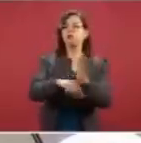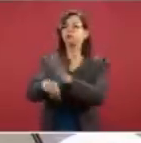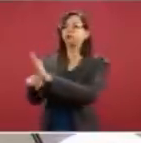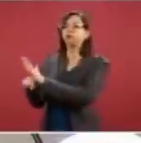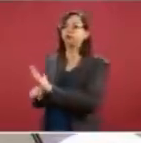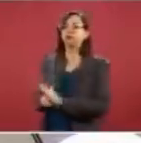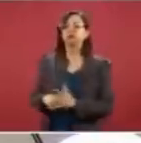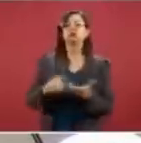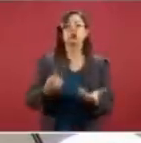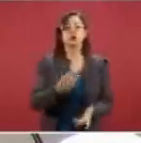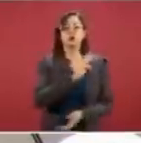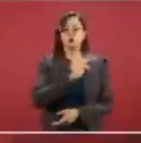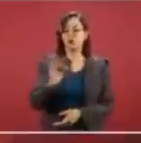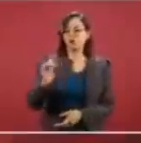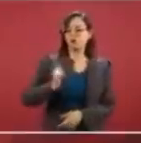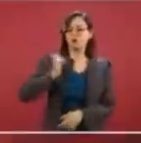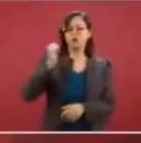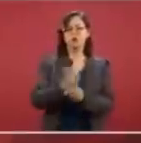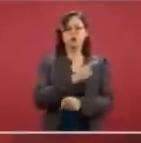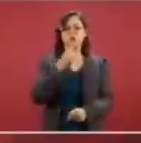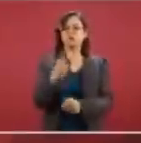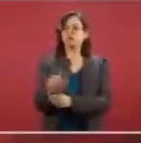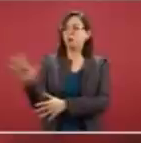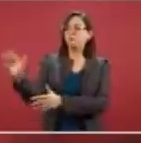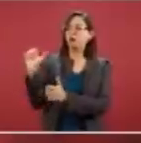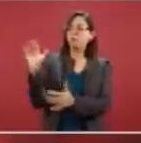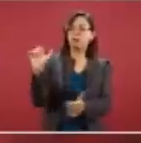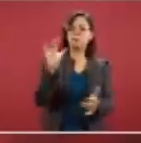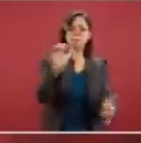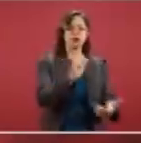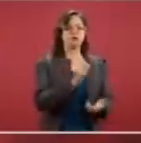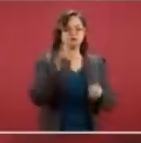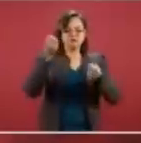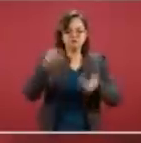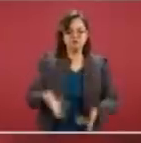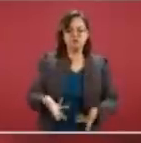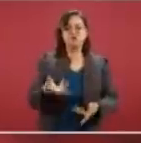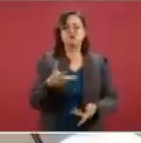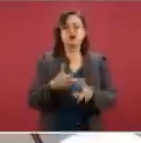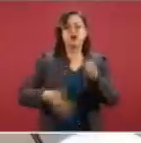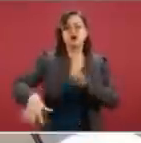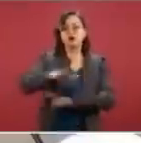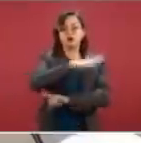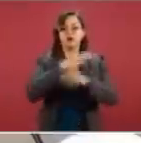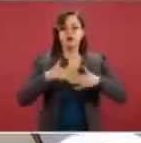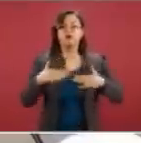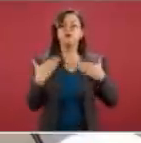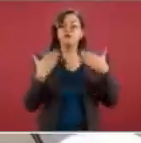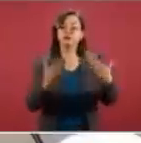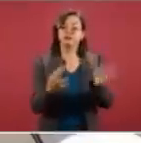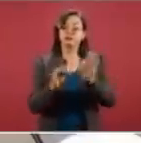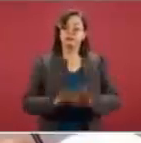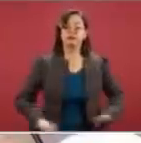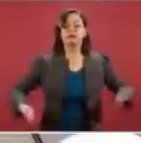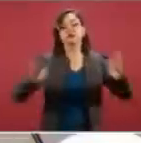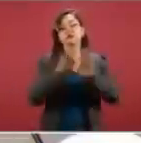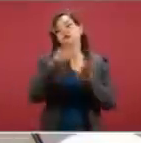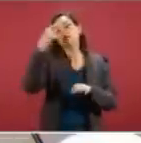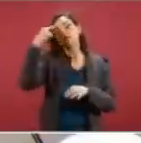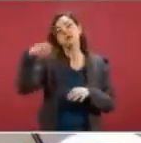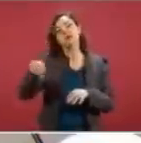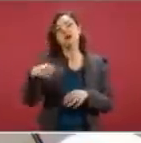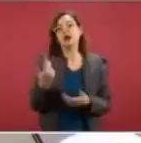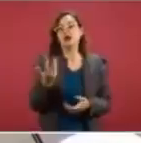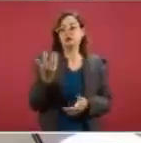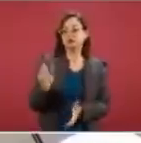dinero. Y todo lo que se está haciendo es para crear ese marco de confianza tan importante para que ese dinero que no